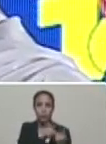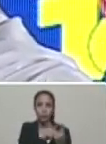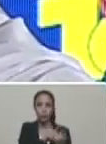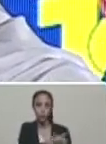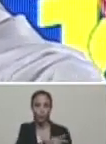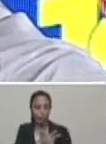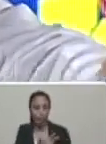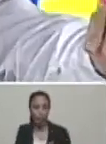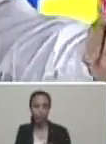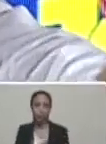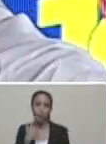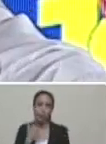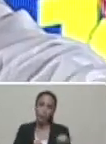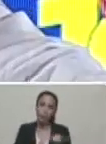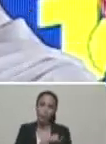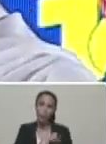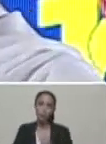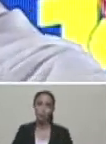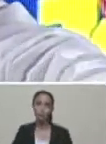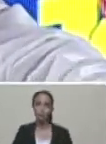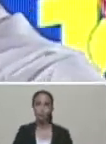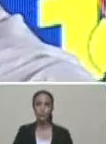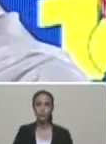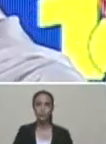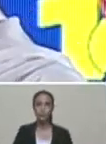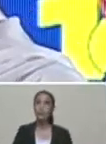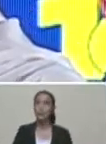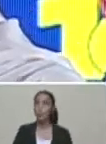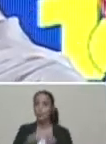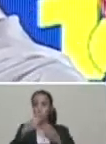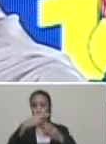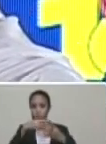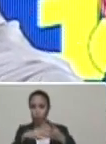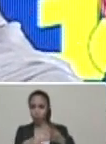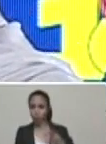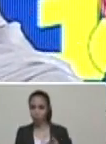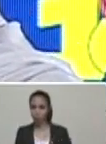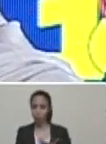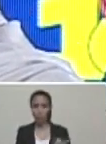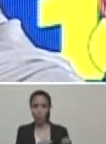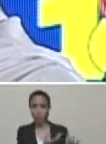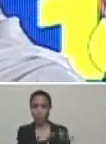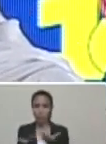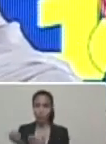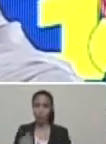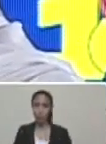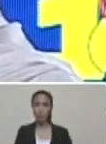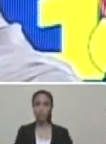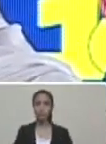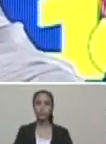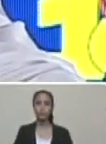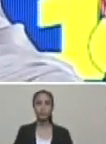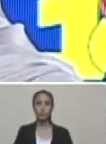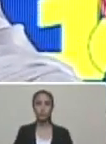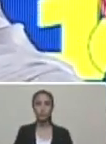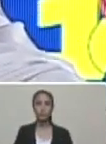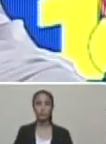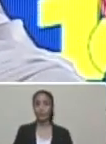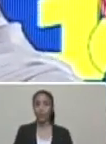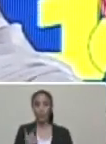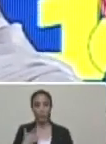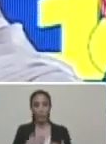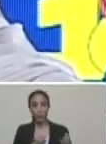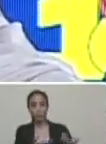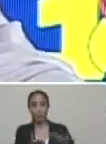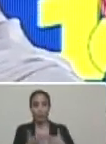política, nuestros recursos humanos, materiales y financieros para lograr salud